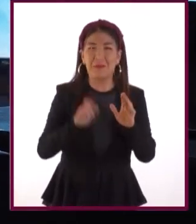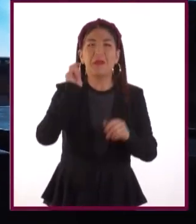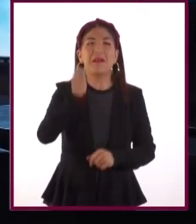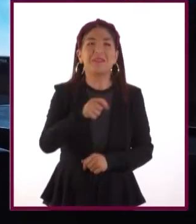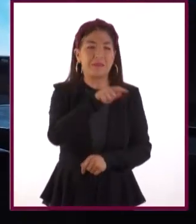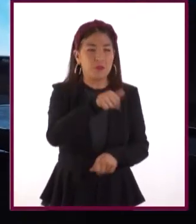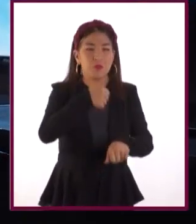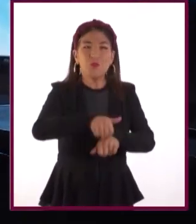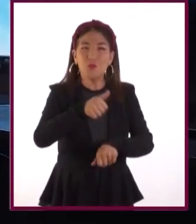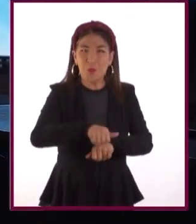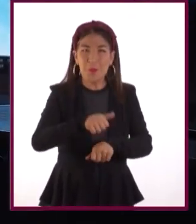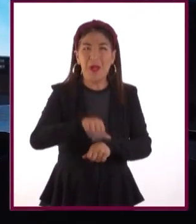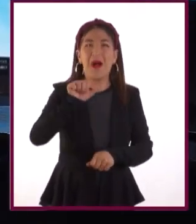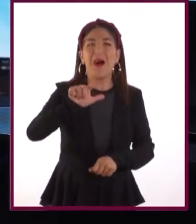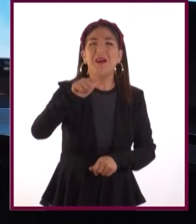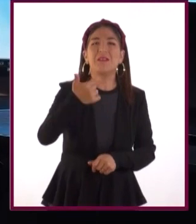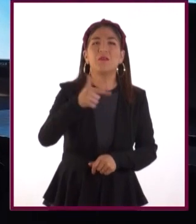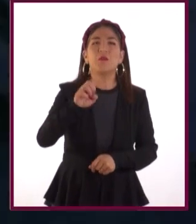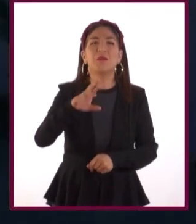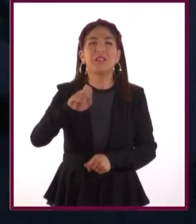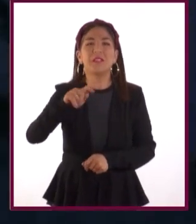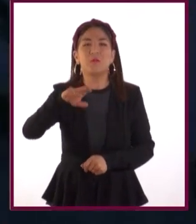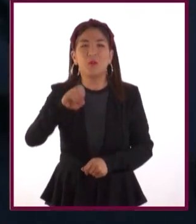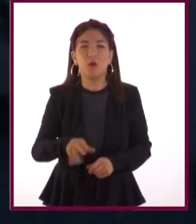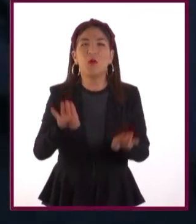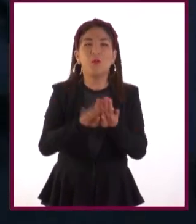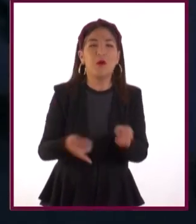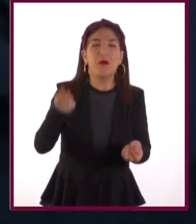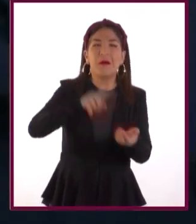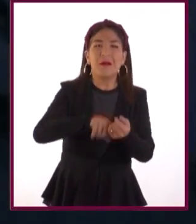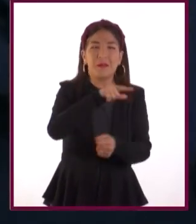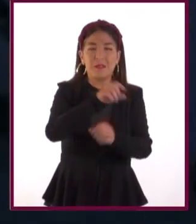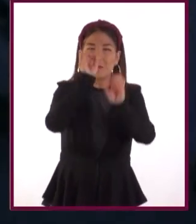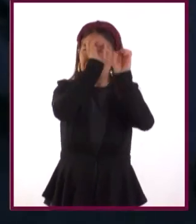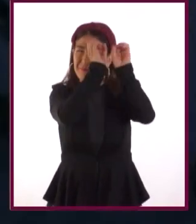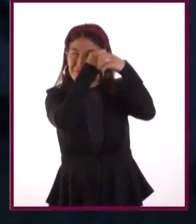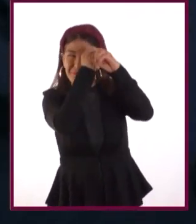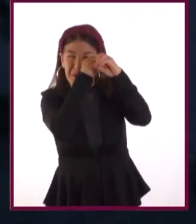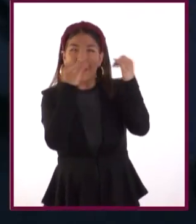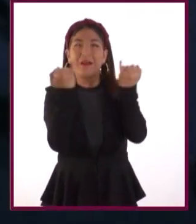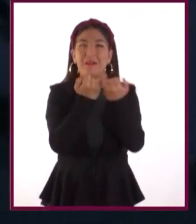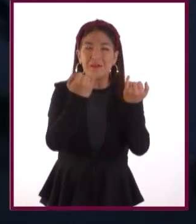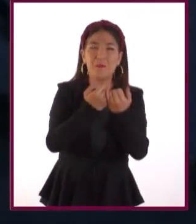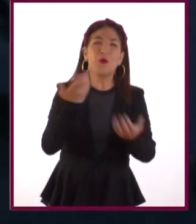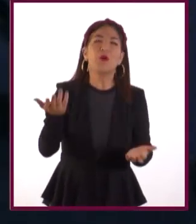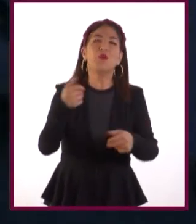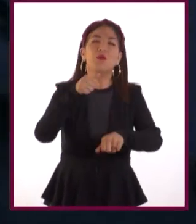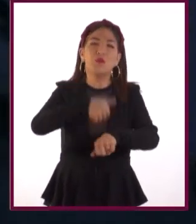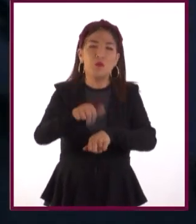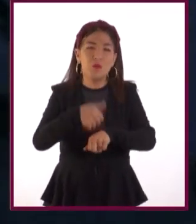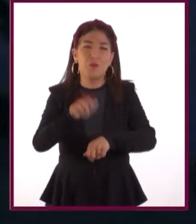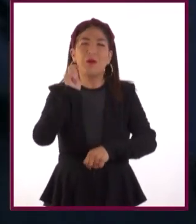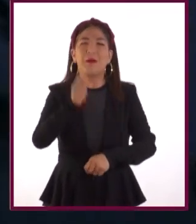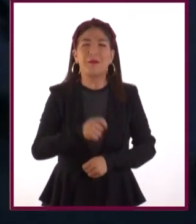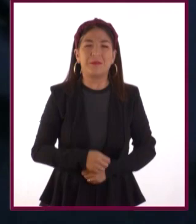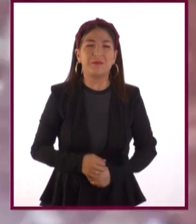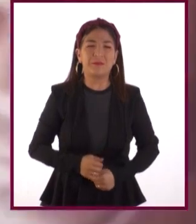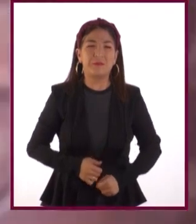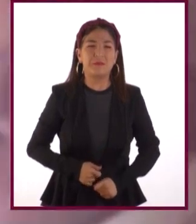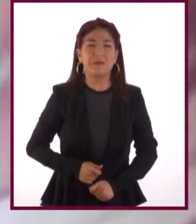Están como los algoritmos que tratan señales digitales, de esos que utilizan los radiotelescopios, o así hasta los